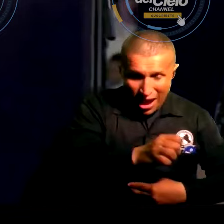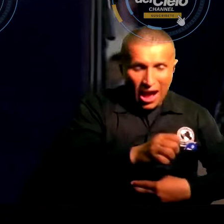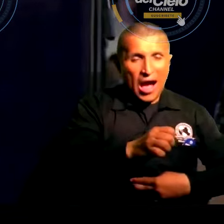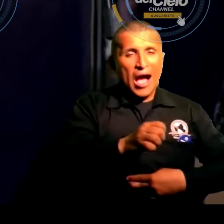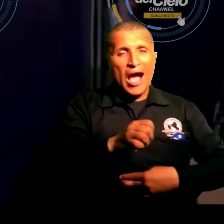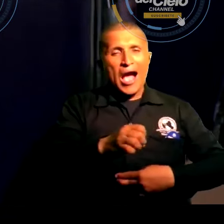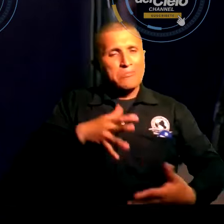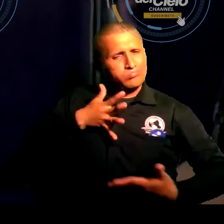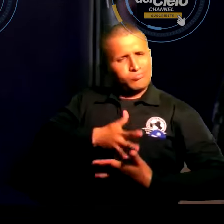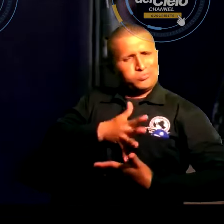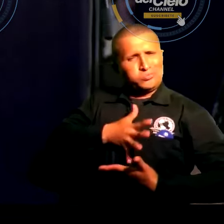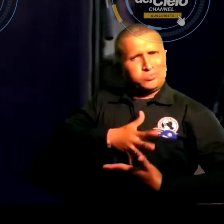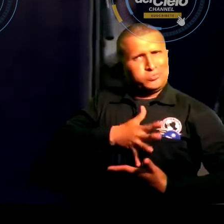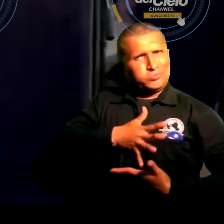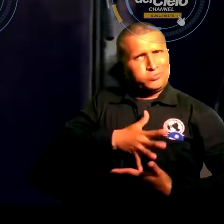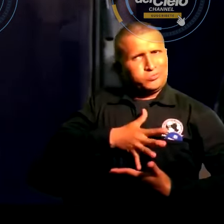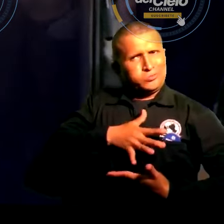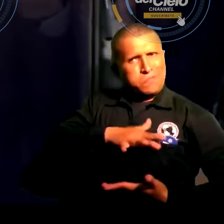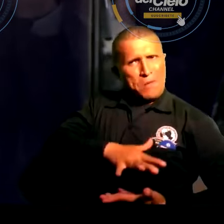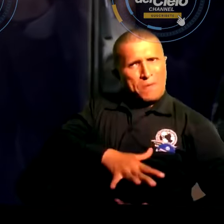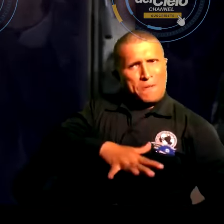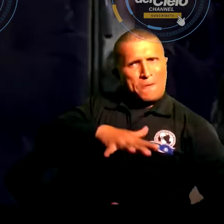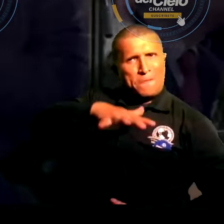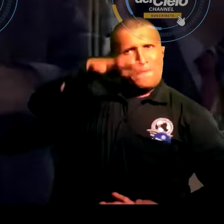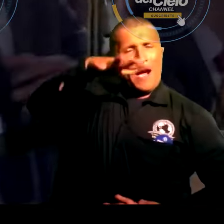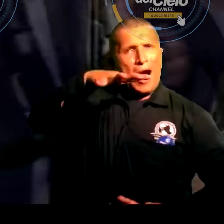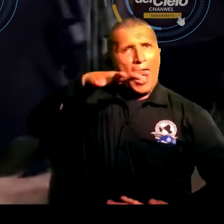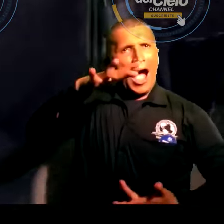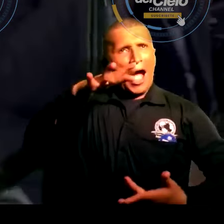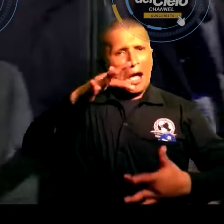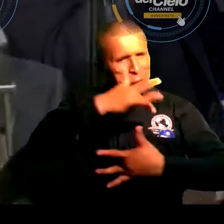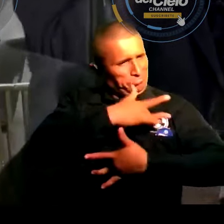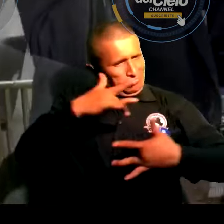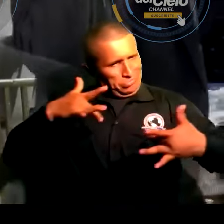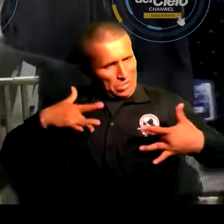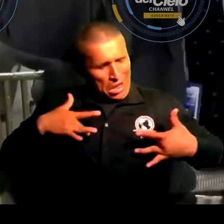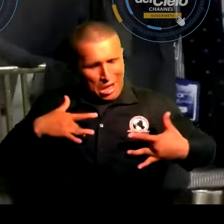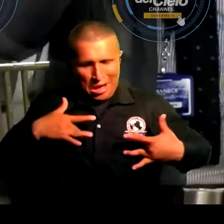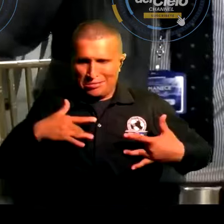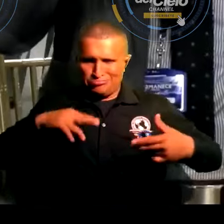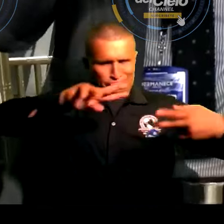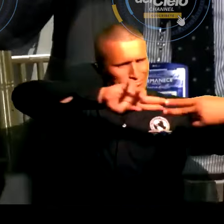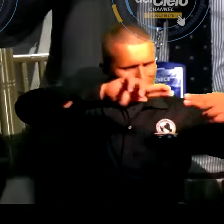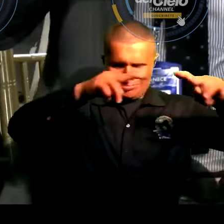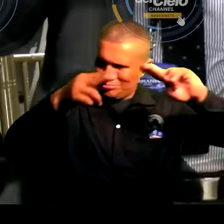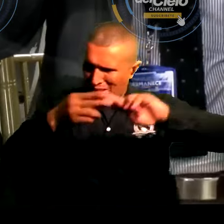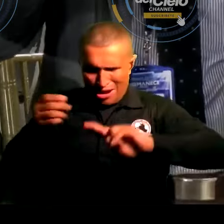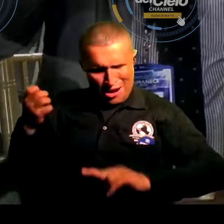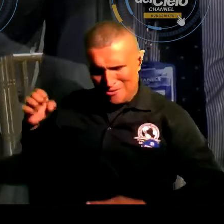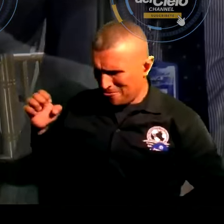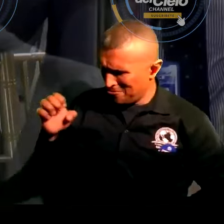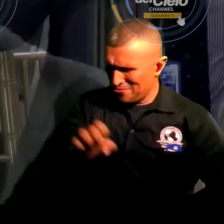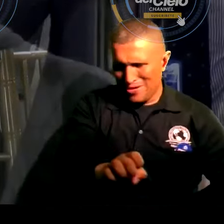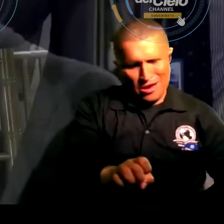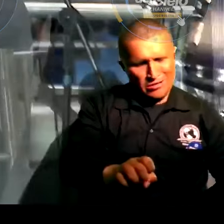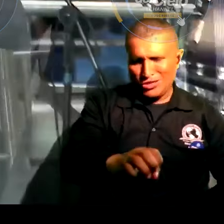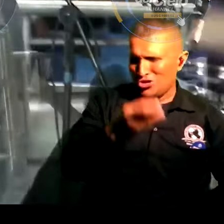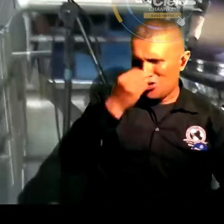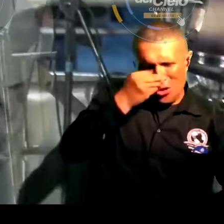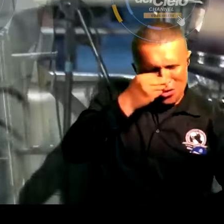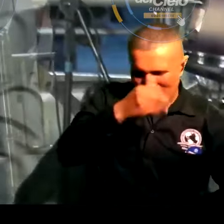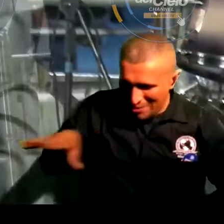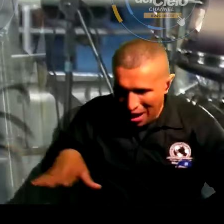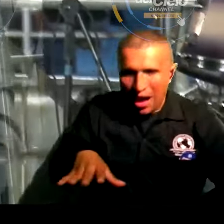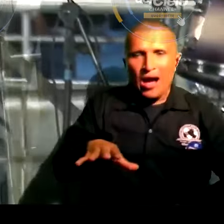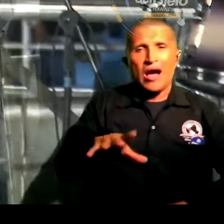enriquecer y te tiene que tener sano, porque de lo contrario, ese evangelio no funciona.